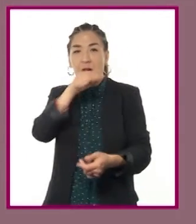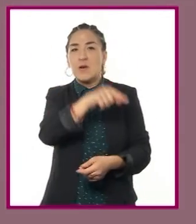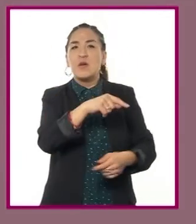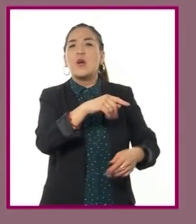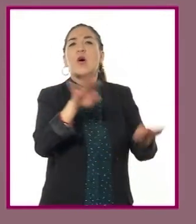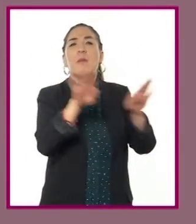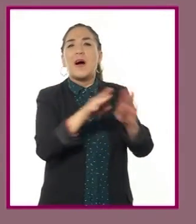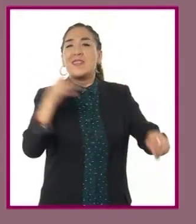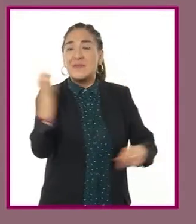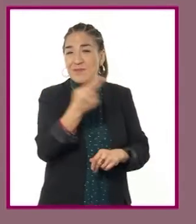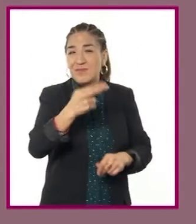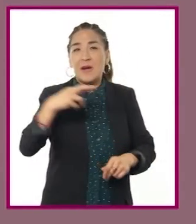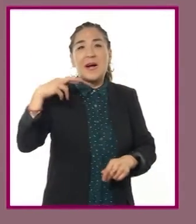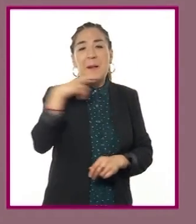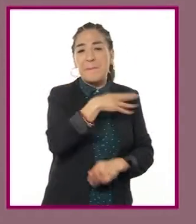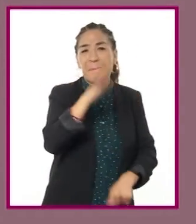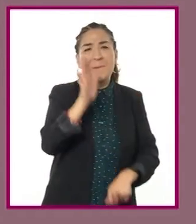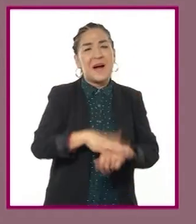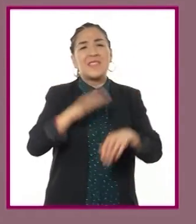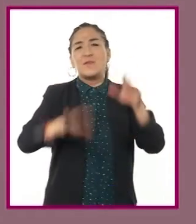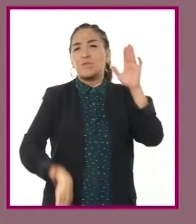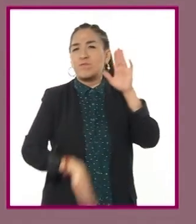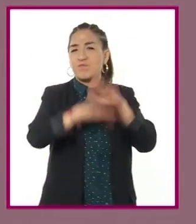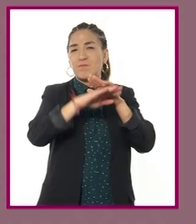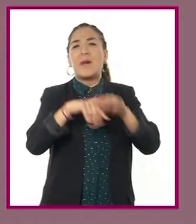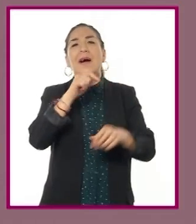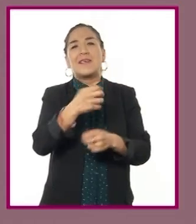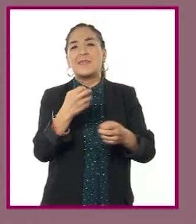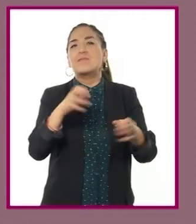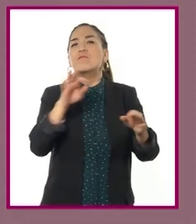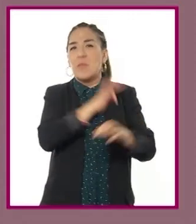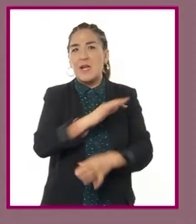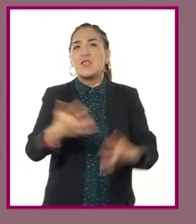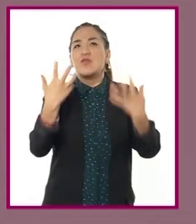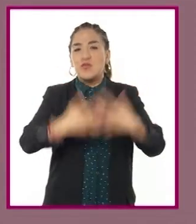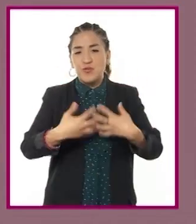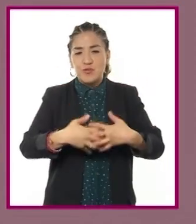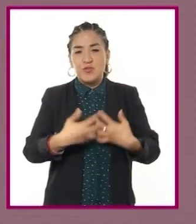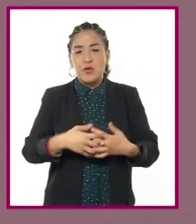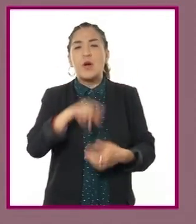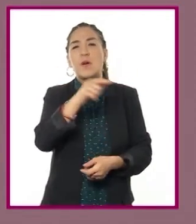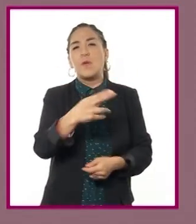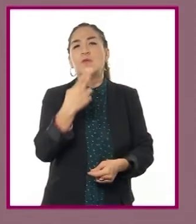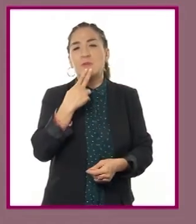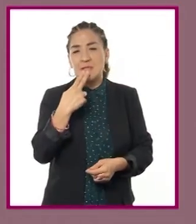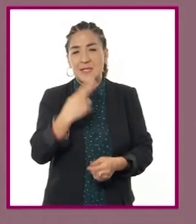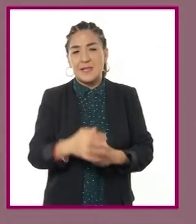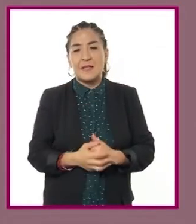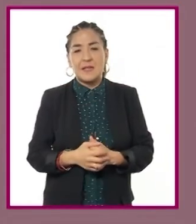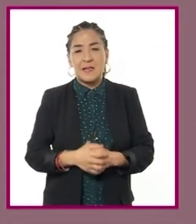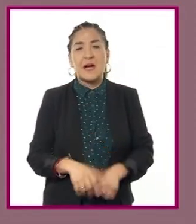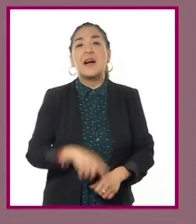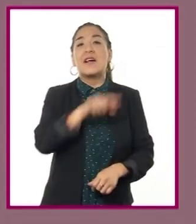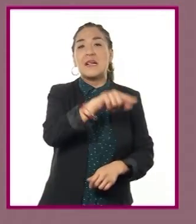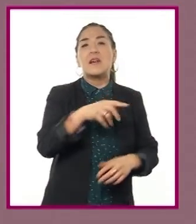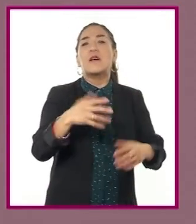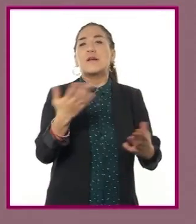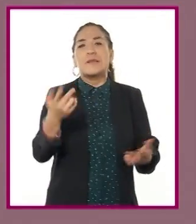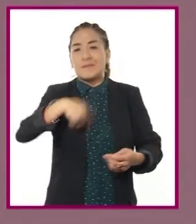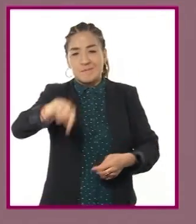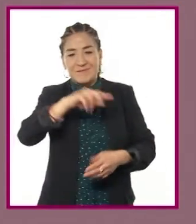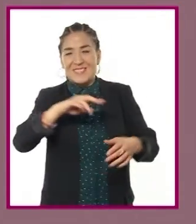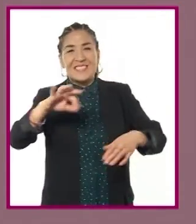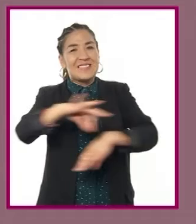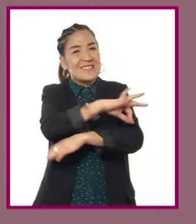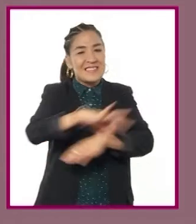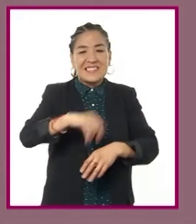emergencia requerían de un mínimo de potencia para ponerse en marcha, hasta que se arrancaran los generadores diésel, y los técnicos de la planta desconocían